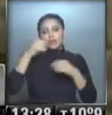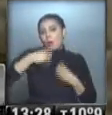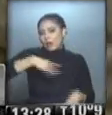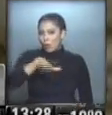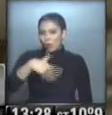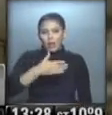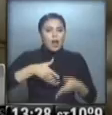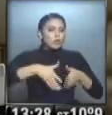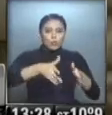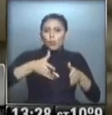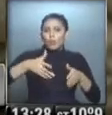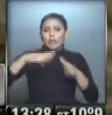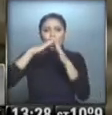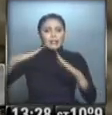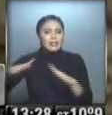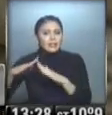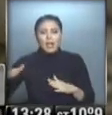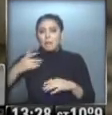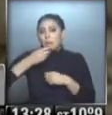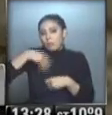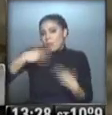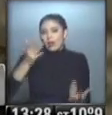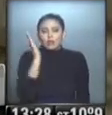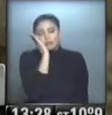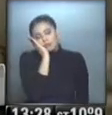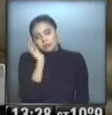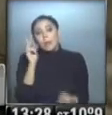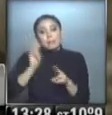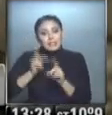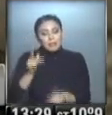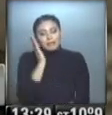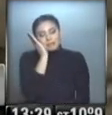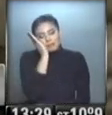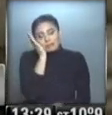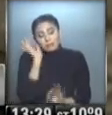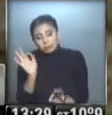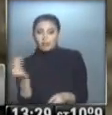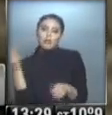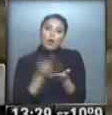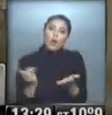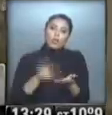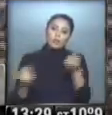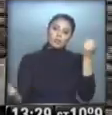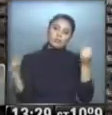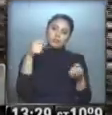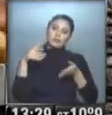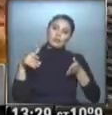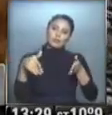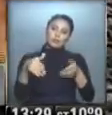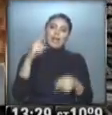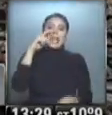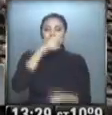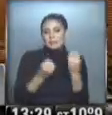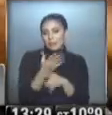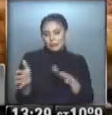lado ruta camping o donde podía una plaza y dormía y de vuelta a la ruta las 7 7 de la